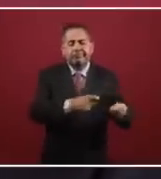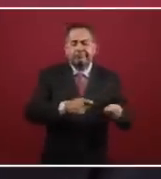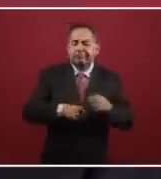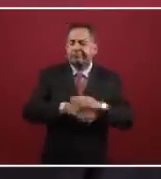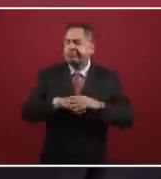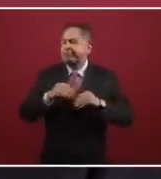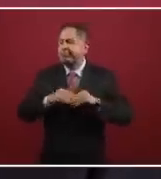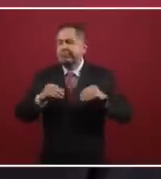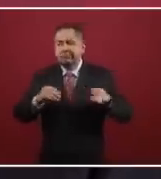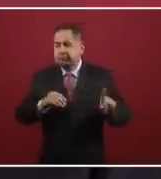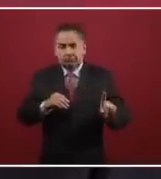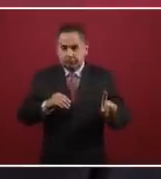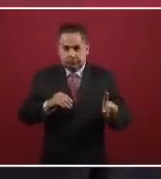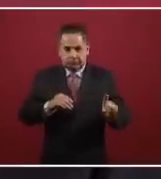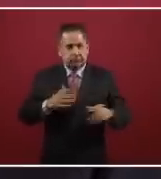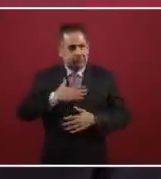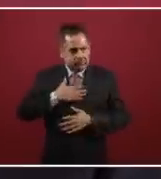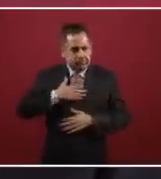otros.